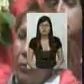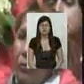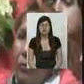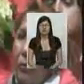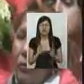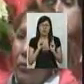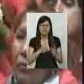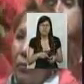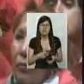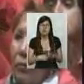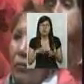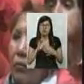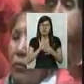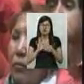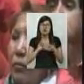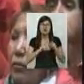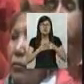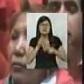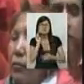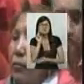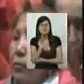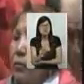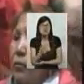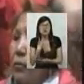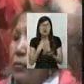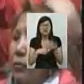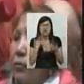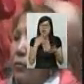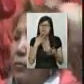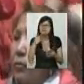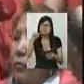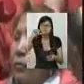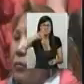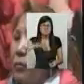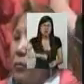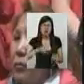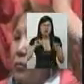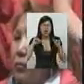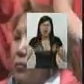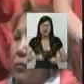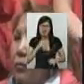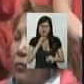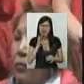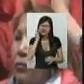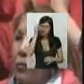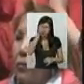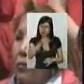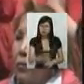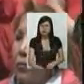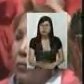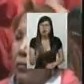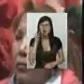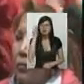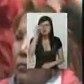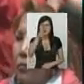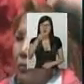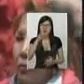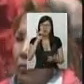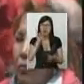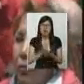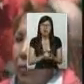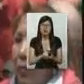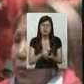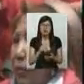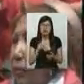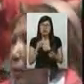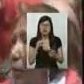con el mismo entorno de sus amigos, de sus ministros, que ya fracasaron. Aquí está el futuro. En estas candidatas